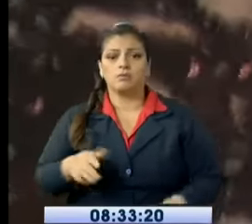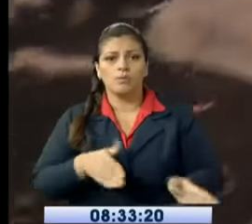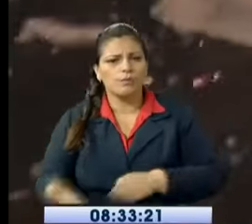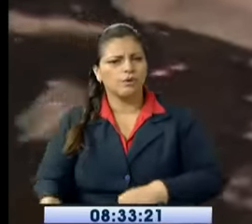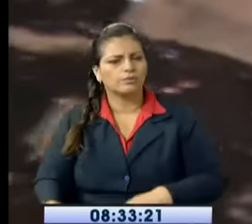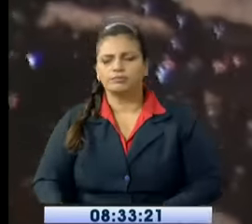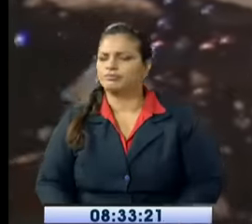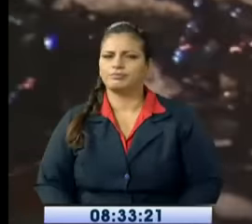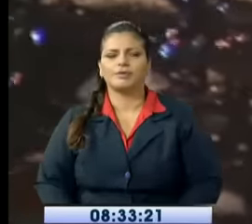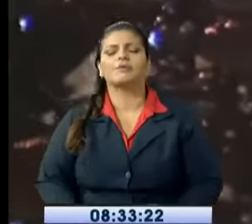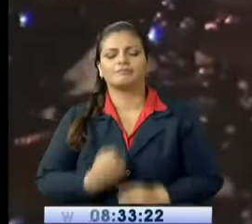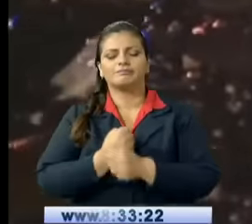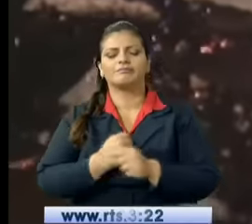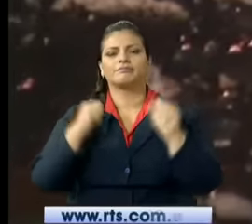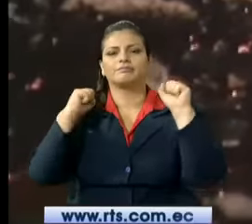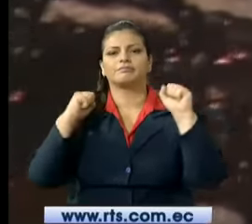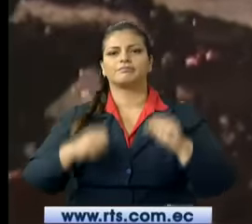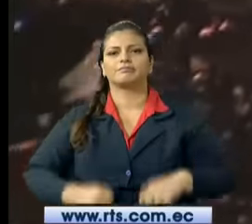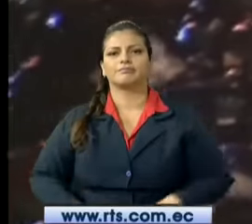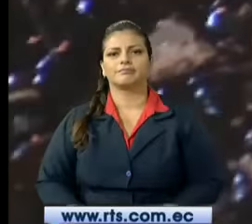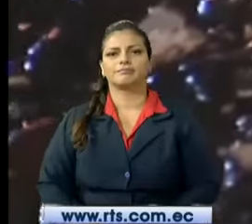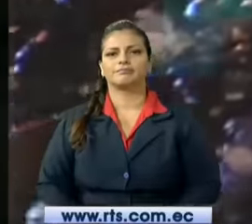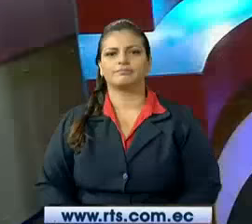Informó Jorge Salazar.